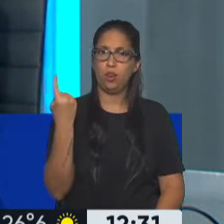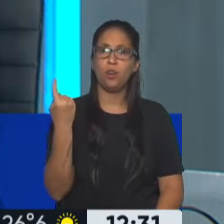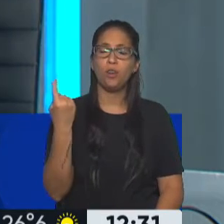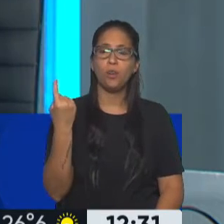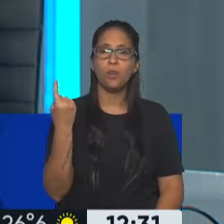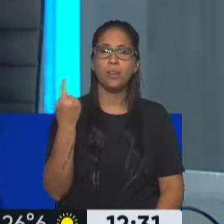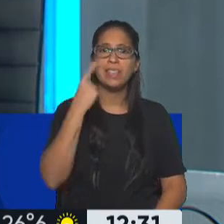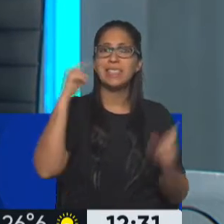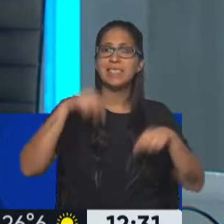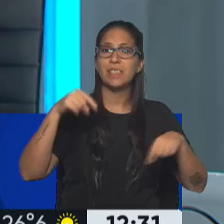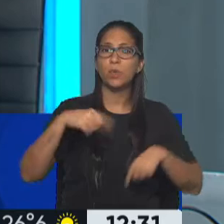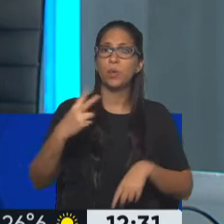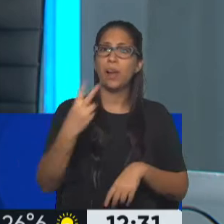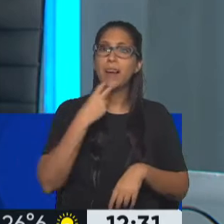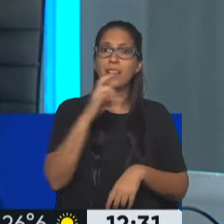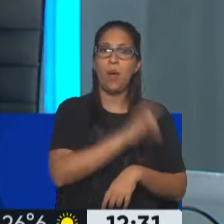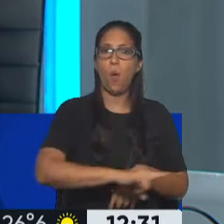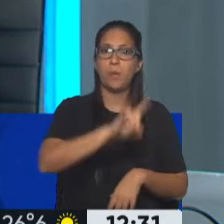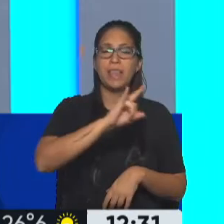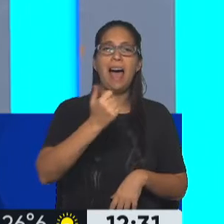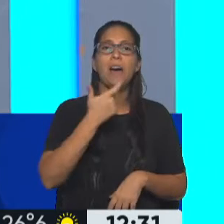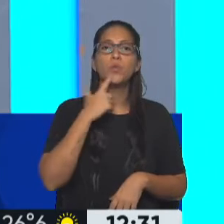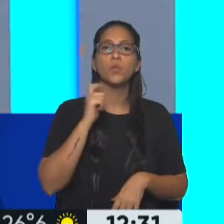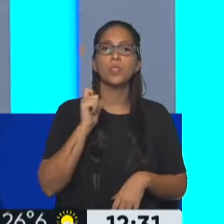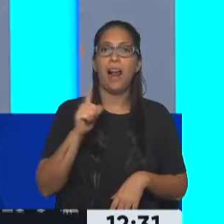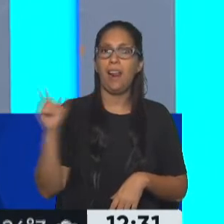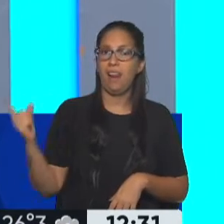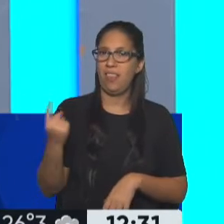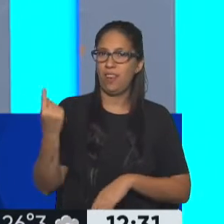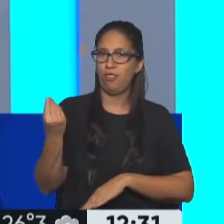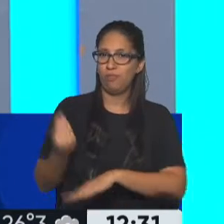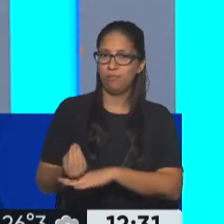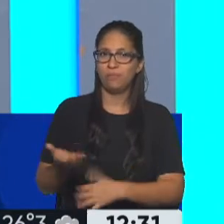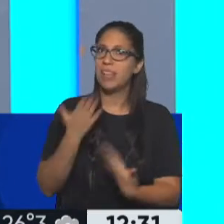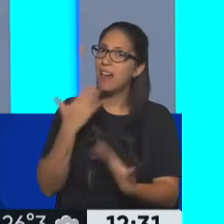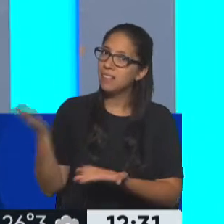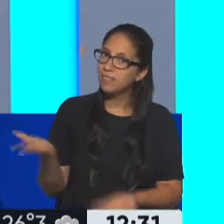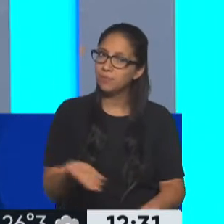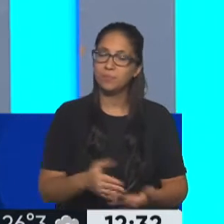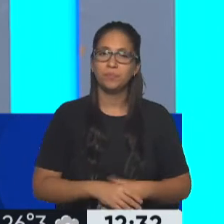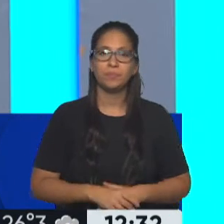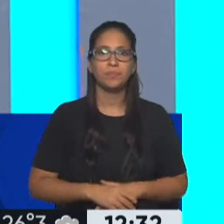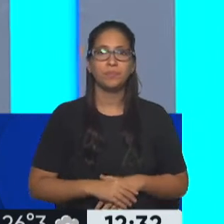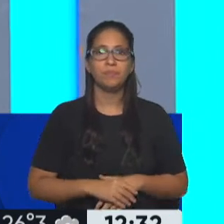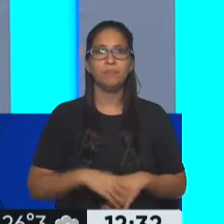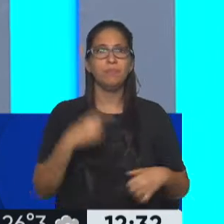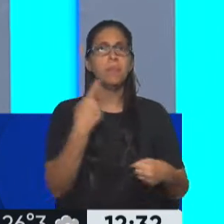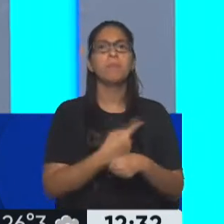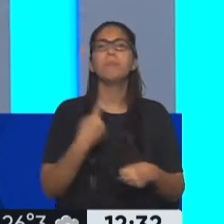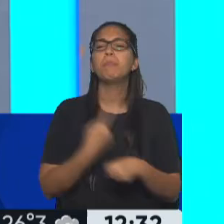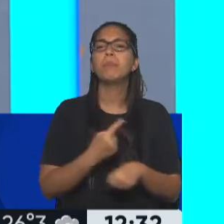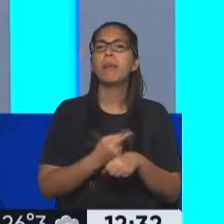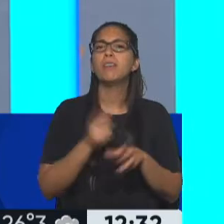del Instituto de Energía de la Universidad Austral. ¿Cómo le va, ingeniero? Muy bien, muchísimas gracias por acompañarnos. Bueno, ¿qué es lo primero que debería saber